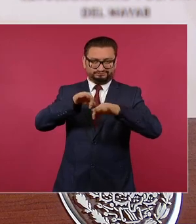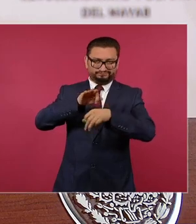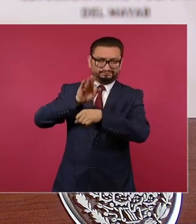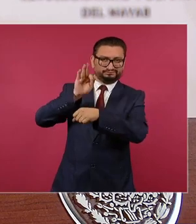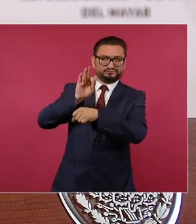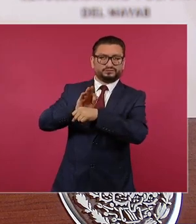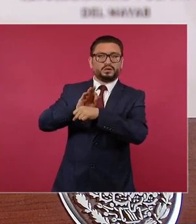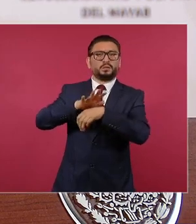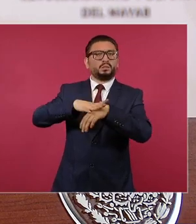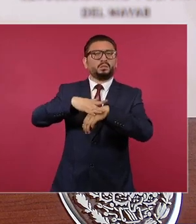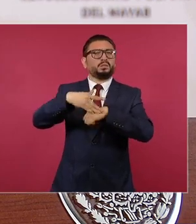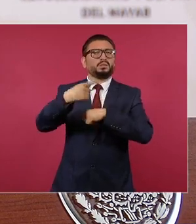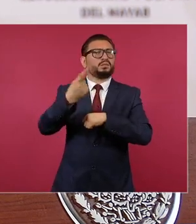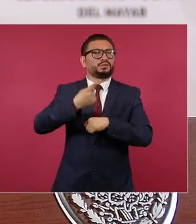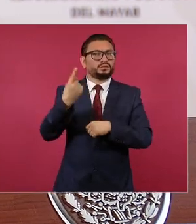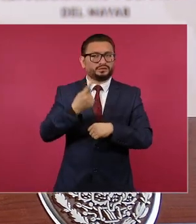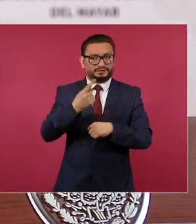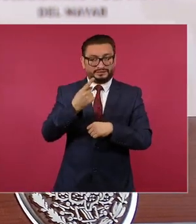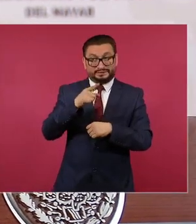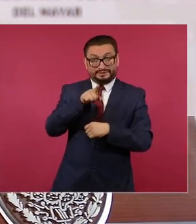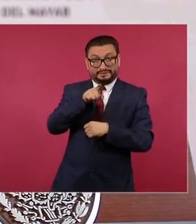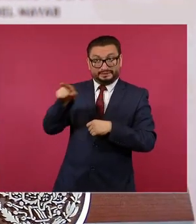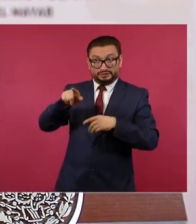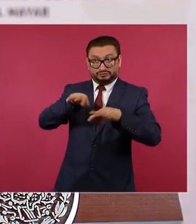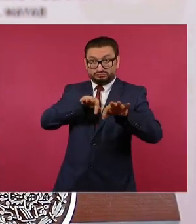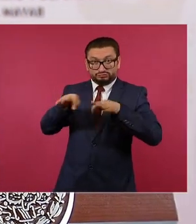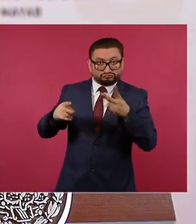porque los trabajadores han ayudado mucho